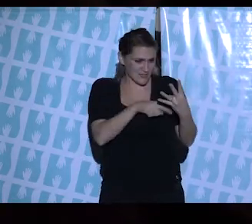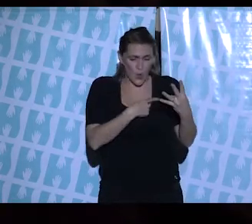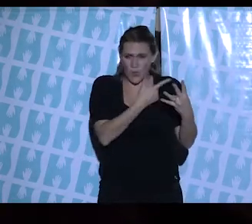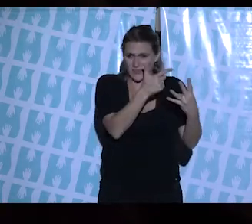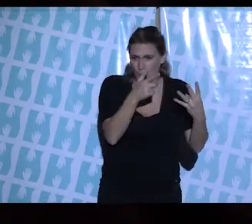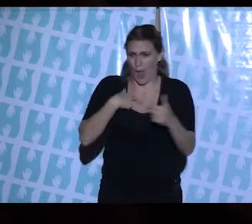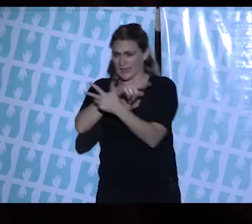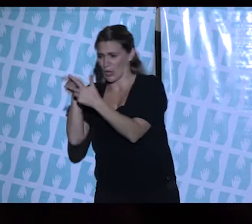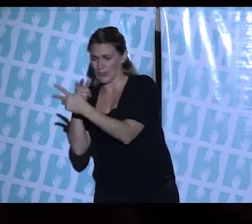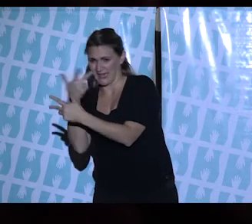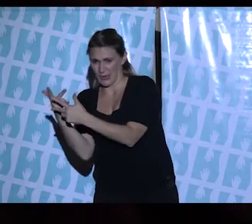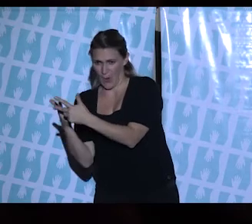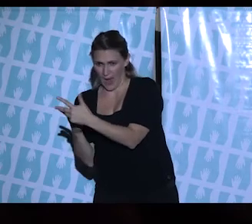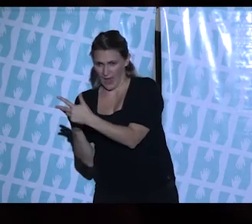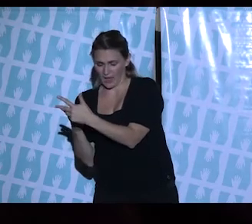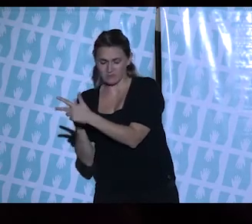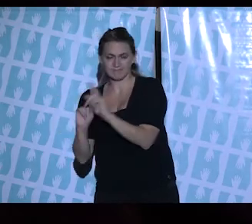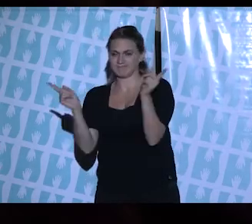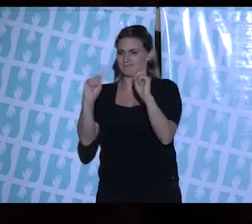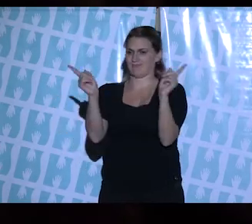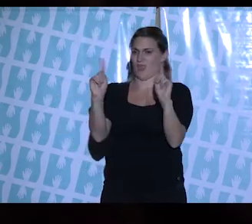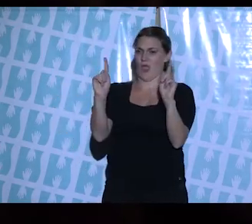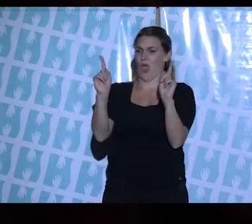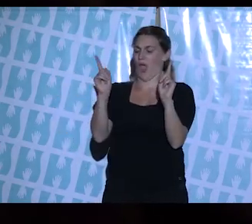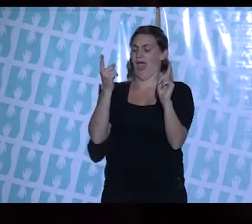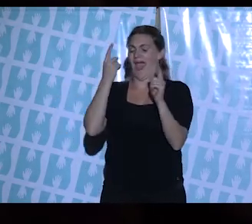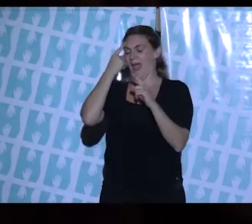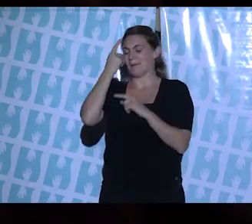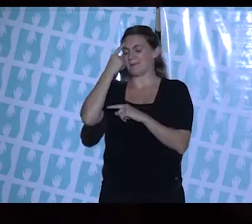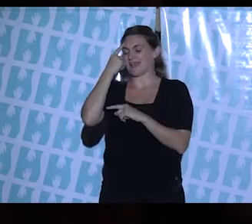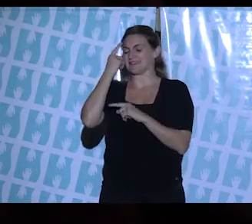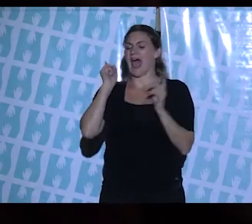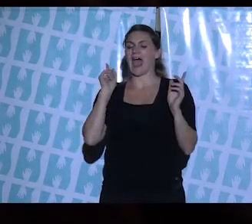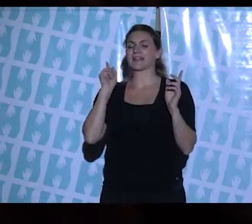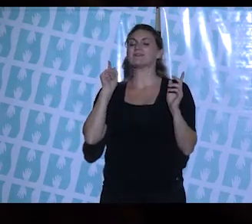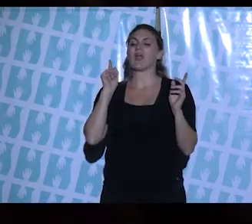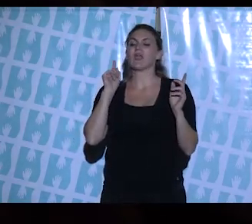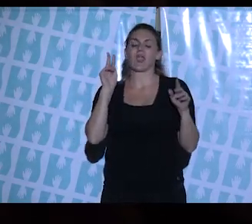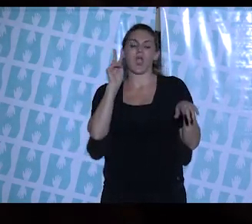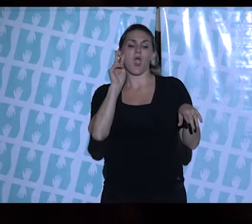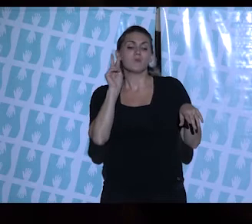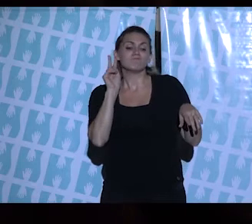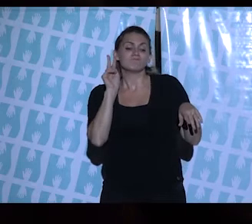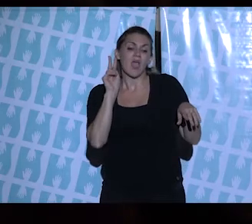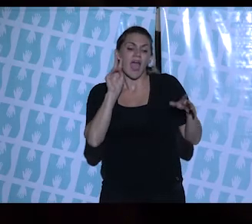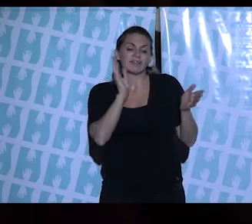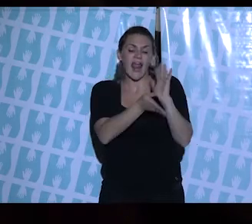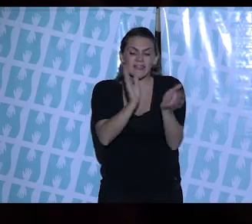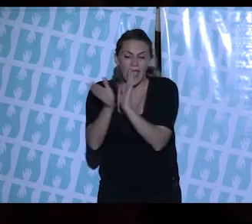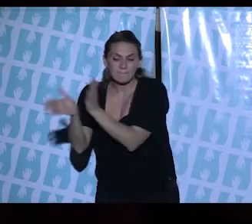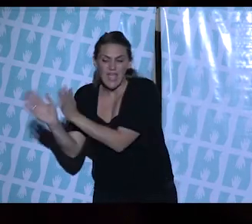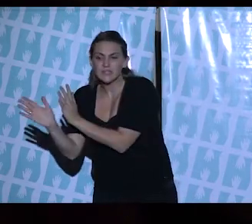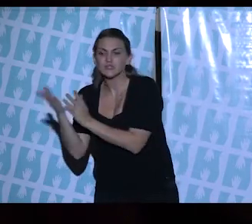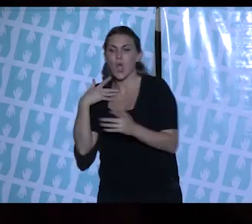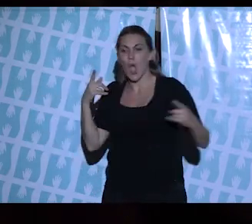concepto totalmente diferente y que apunta ¿a qué? A la cura de la enfermedad. Y eso